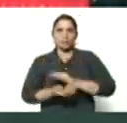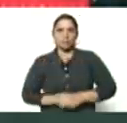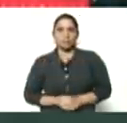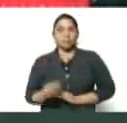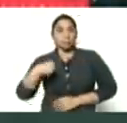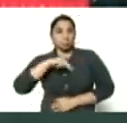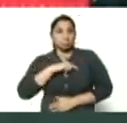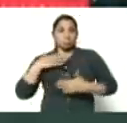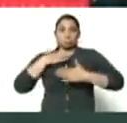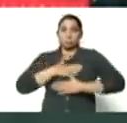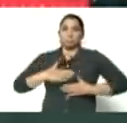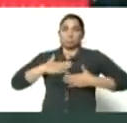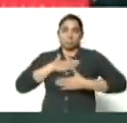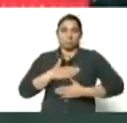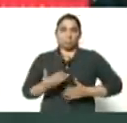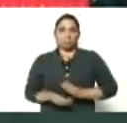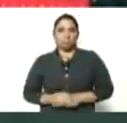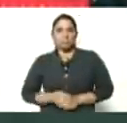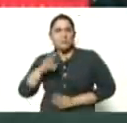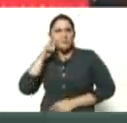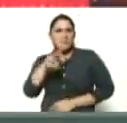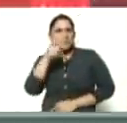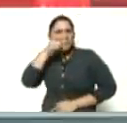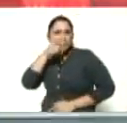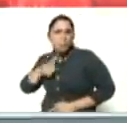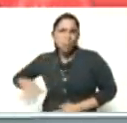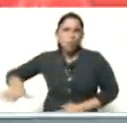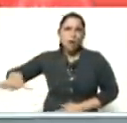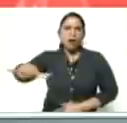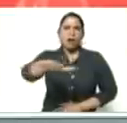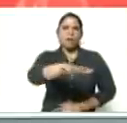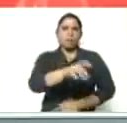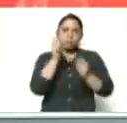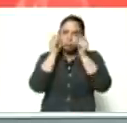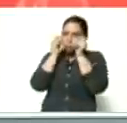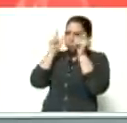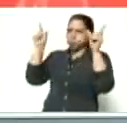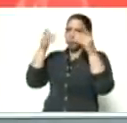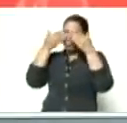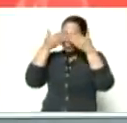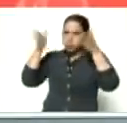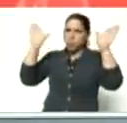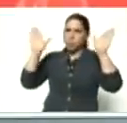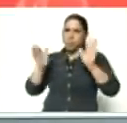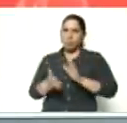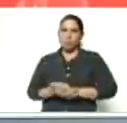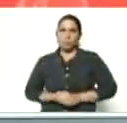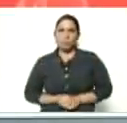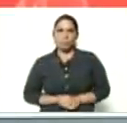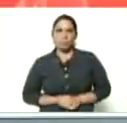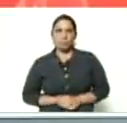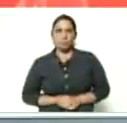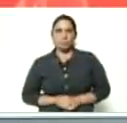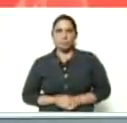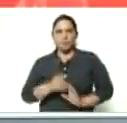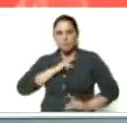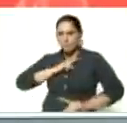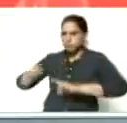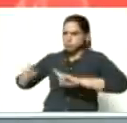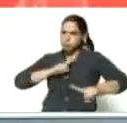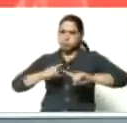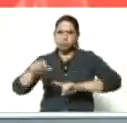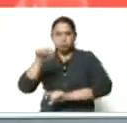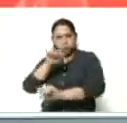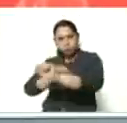Tenemos la satisfacción de haber visto a un pueblo despertar bajo su